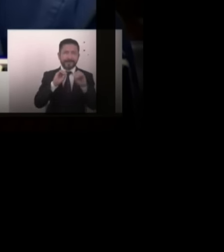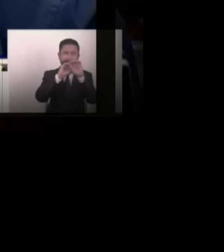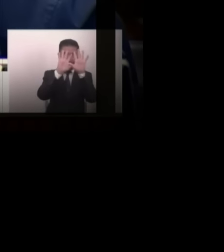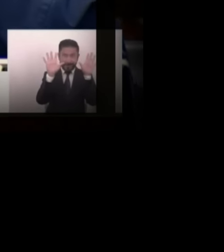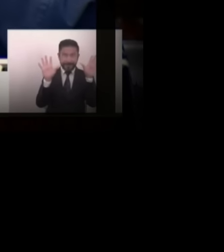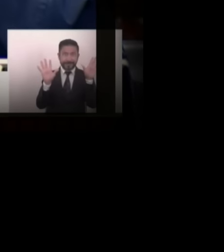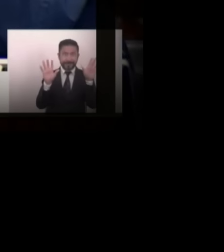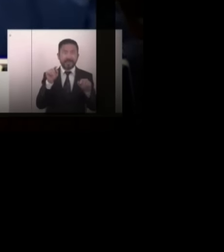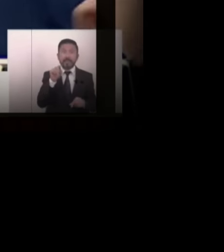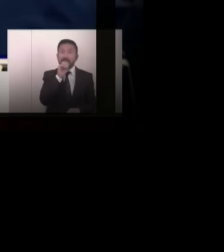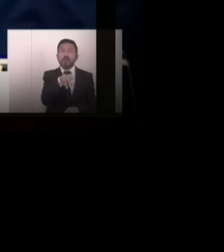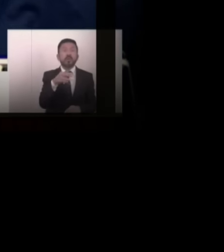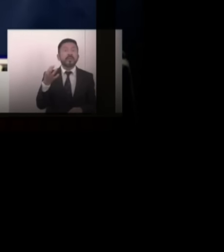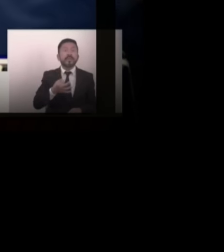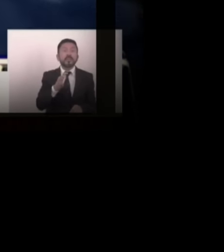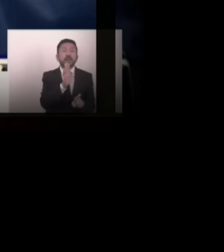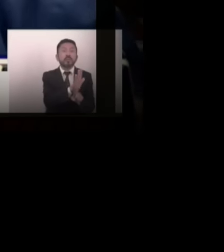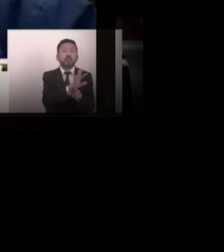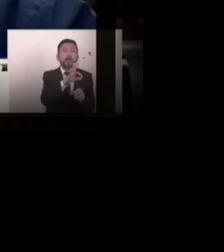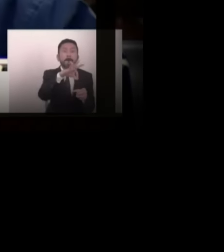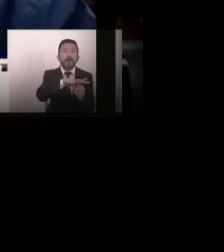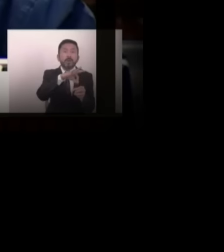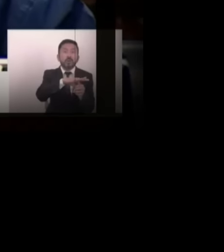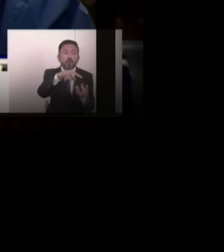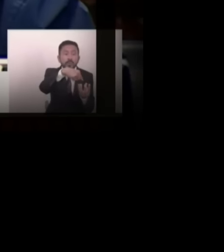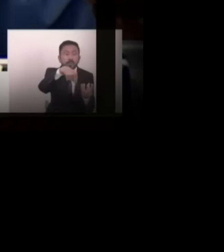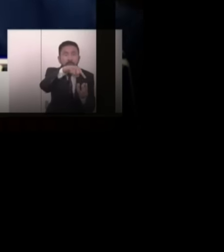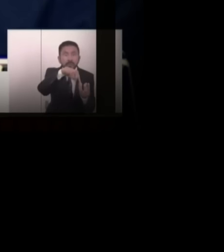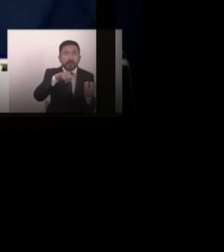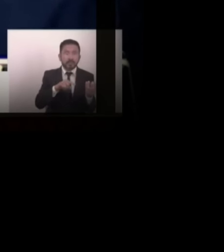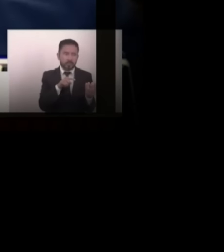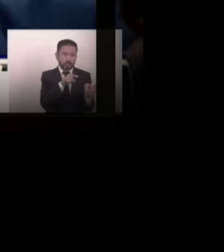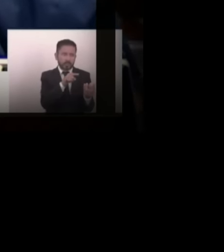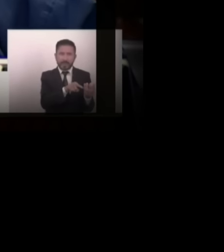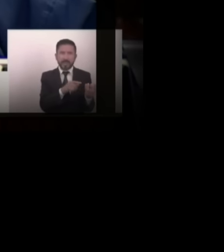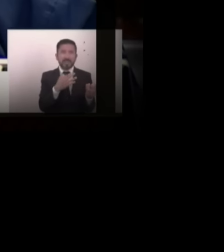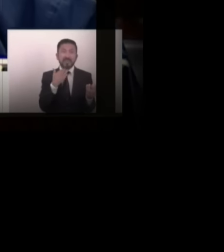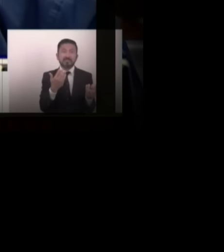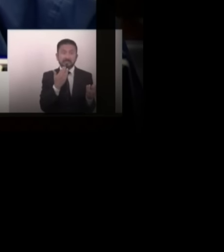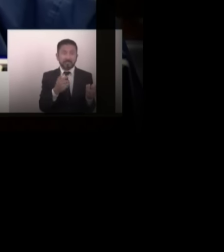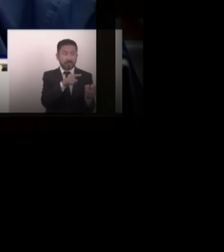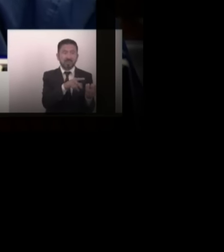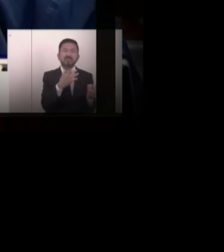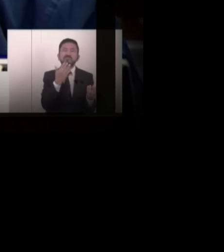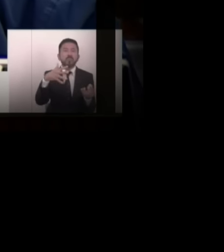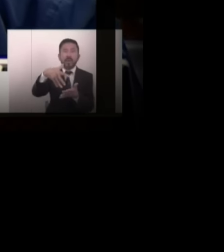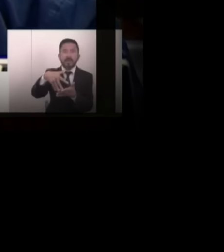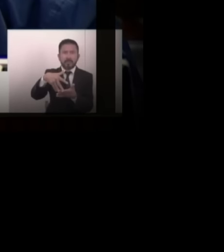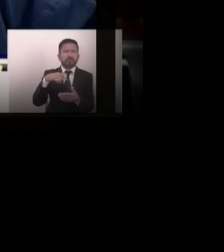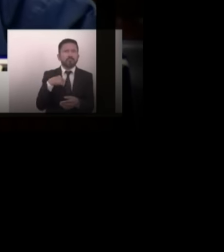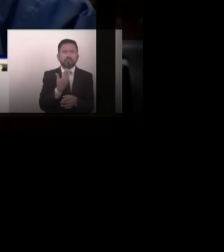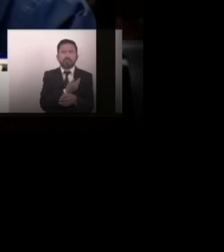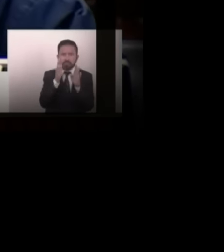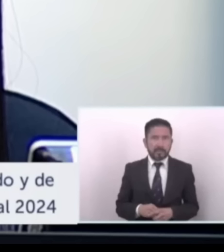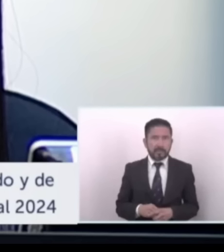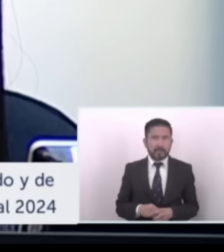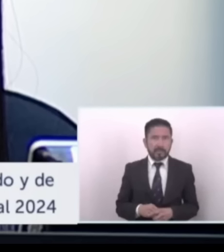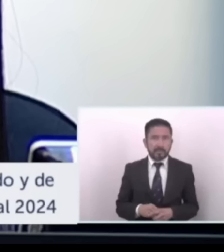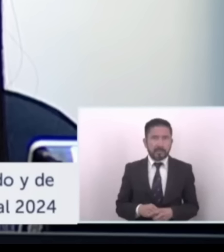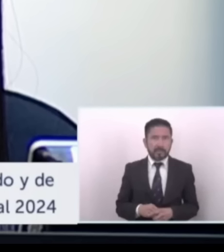ubicat dijo que no necesitan sus votos ustedes son los que no interesan no el pueblo a nosotros nos interesa el